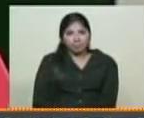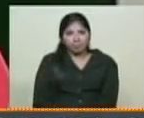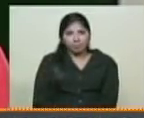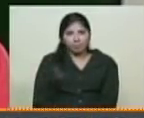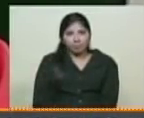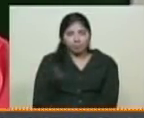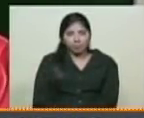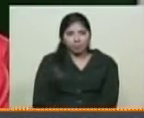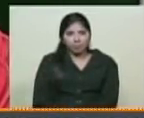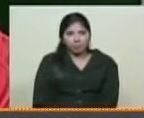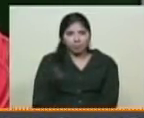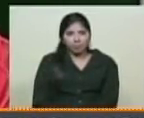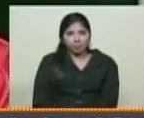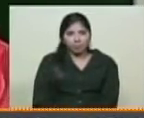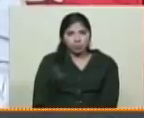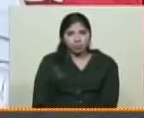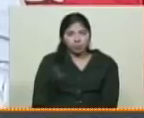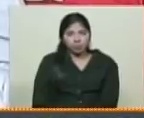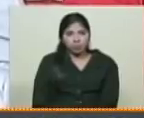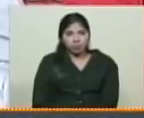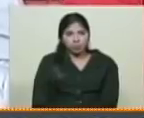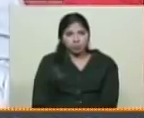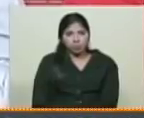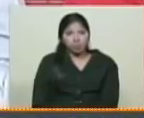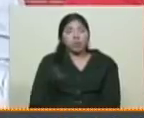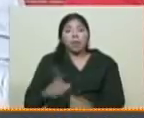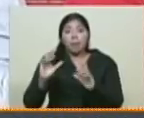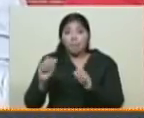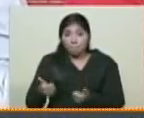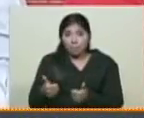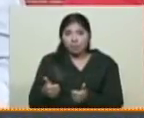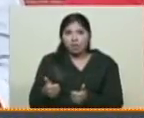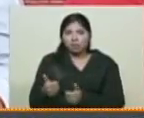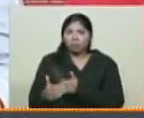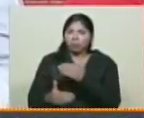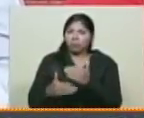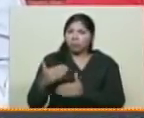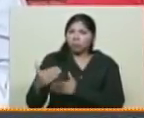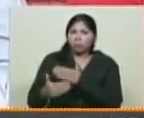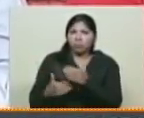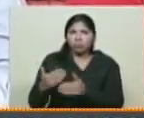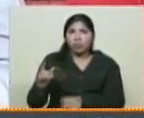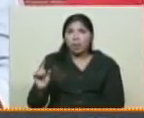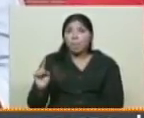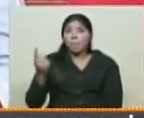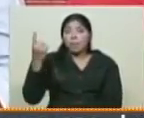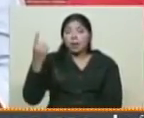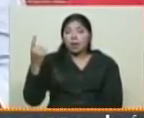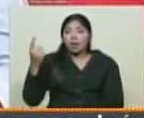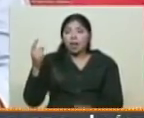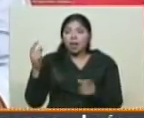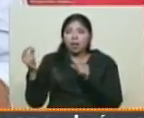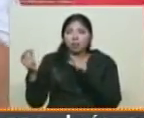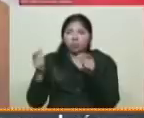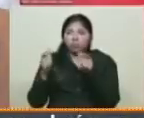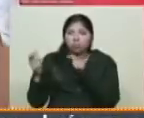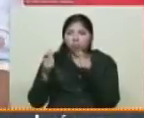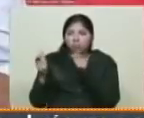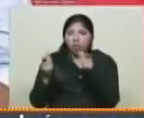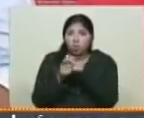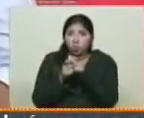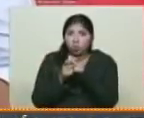de Venezuela. Y de igual manera comenzar este balance de esta primera reunión de cara y